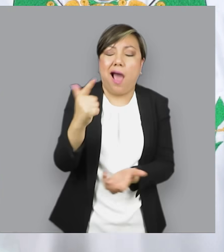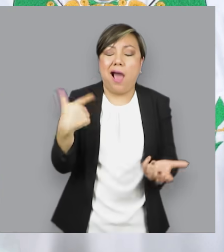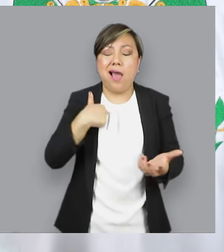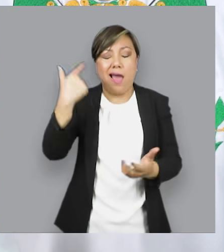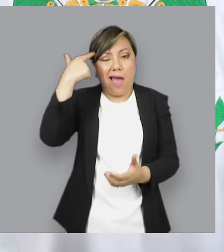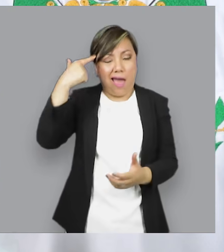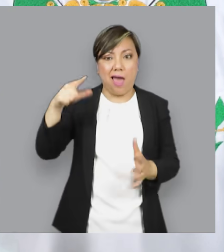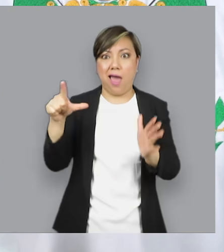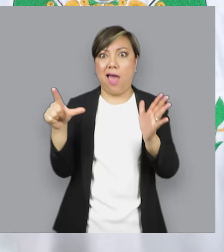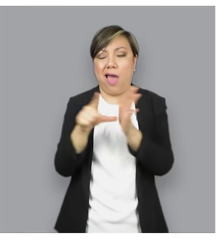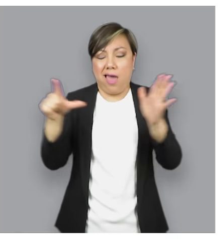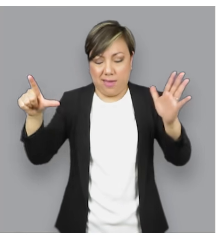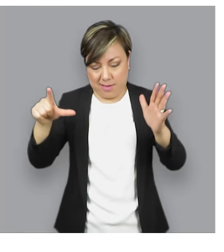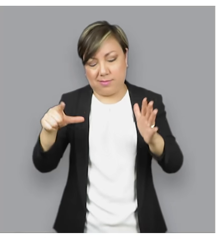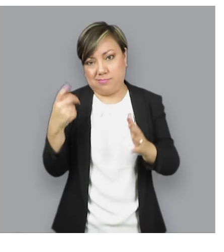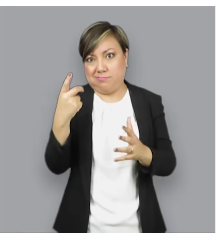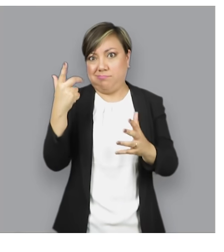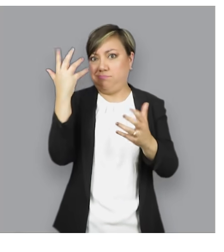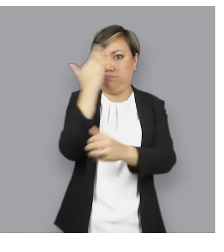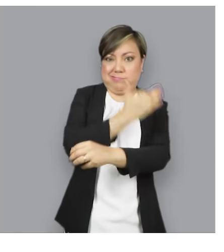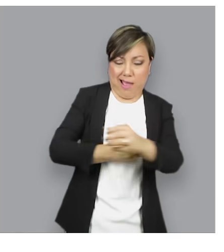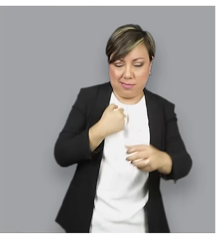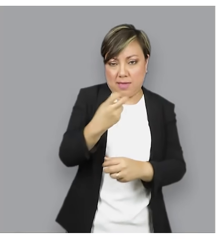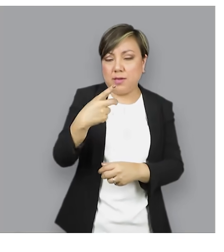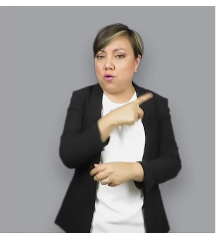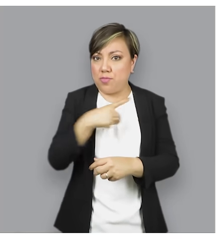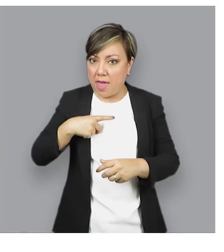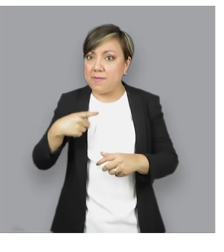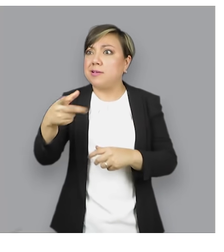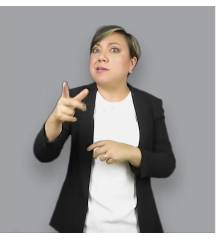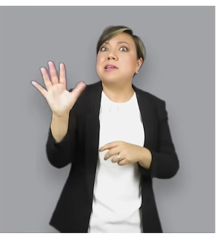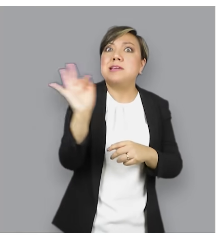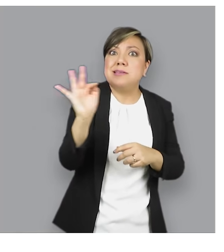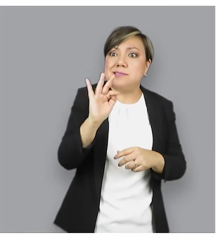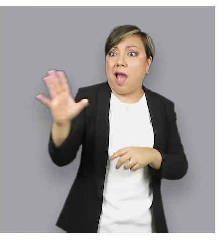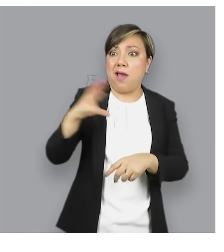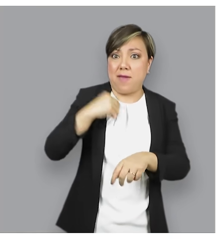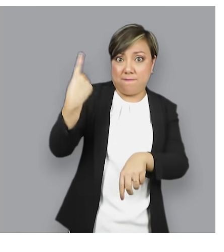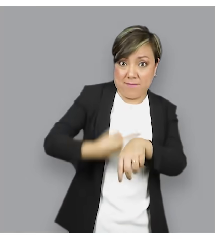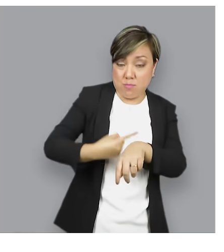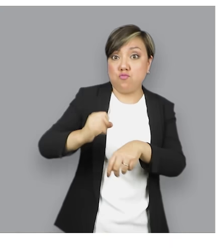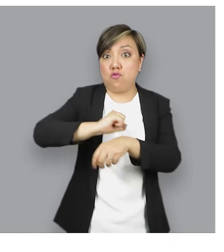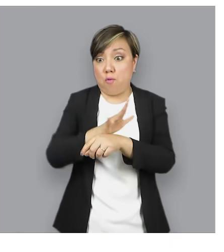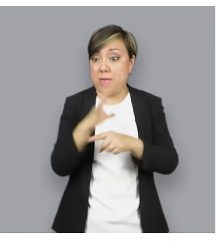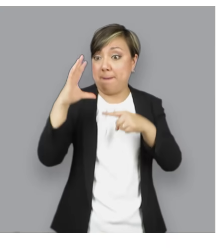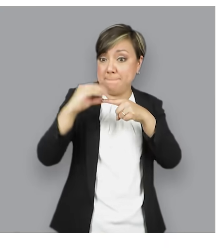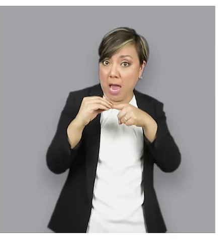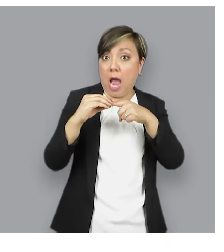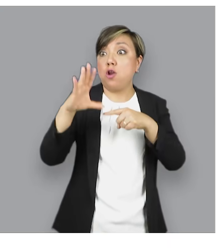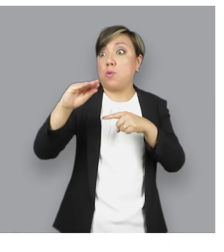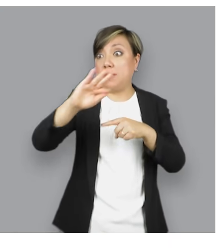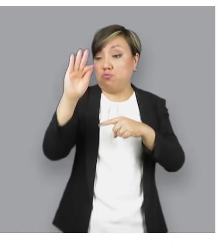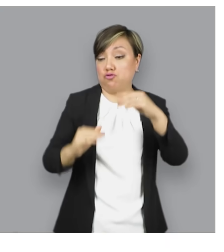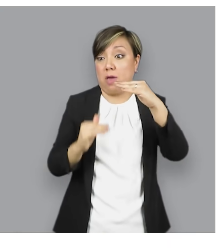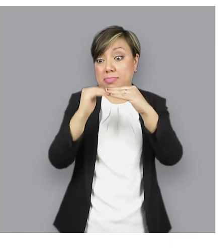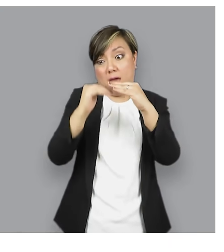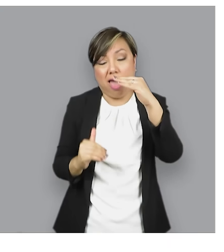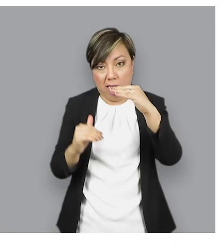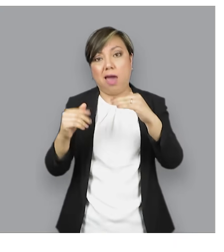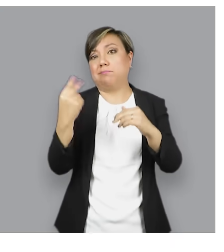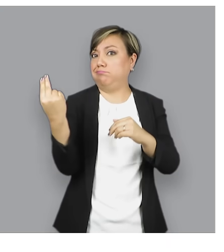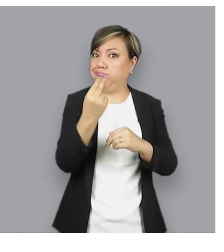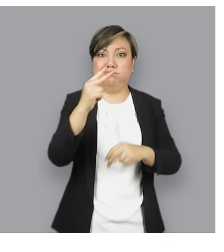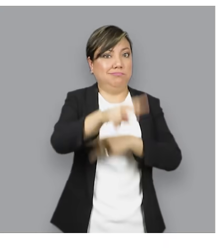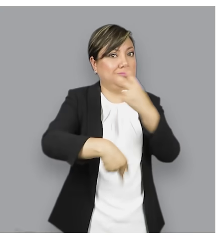cuando pude? Si estás enfermo de COVID-19 y tus niveles de oxigenación bajan de 90%, actúa a tiempo y ve al